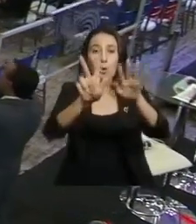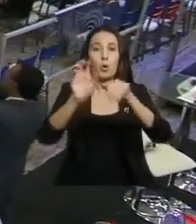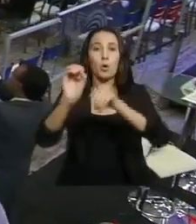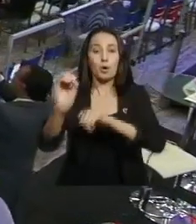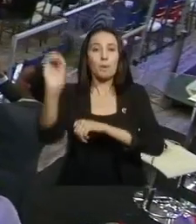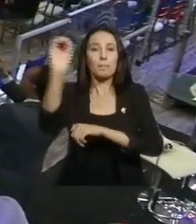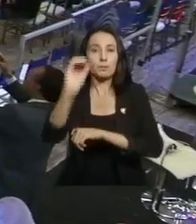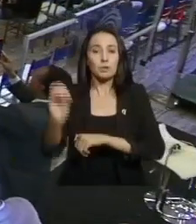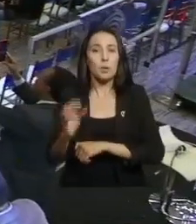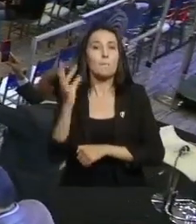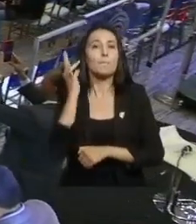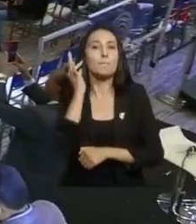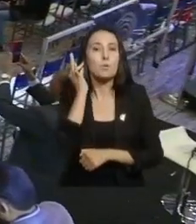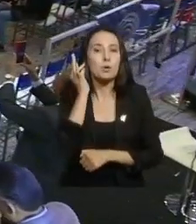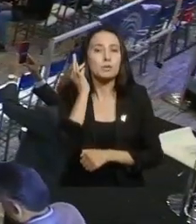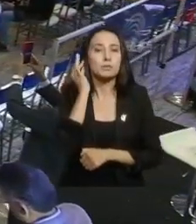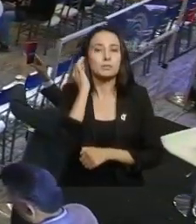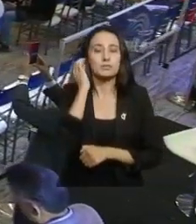47.80% de mujeres.